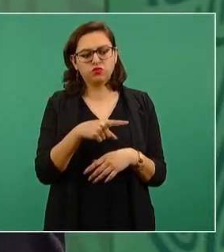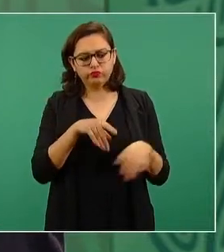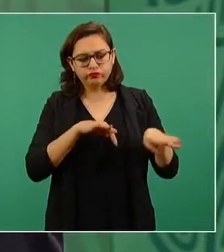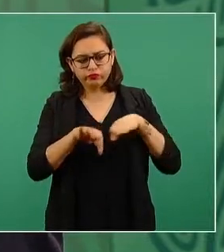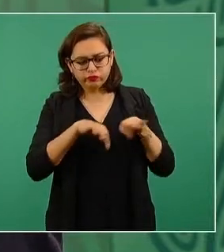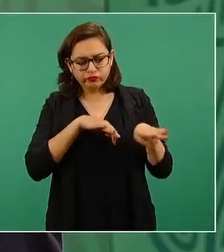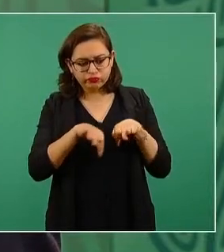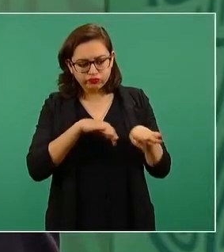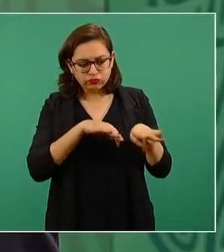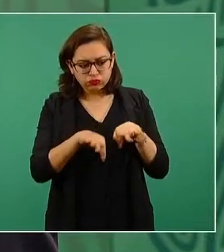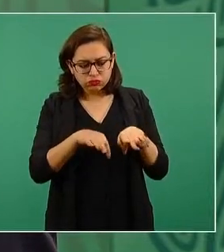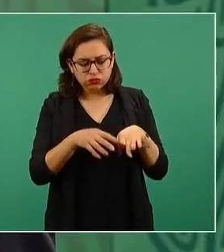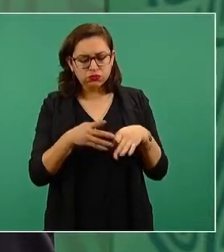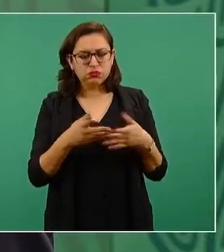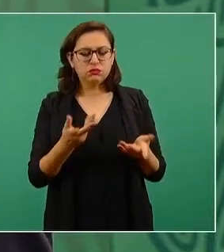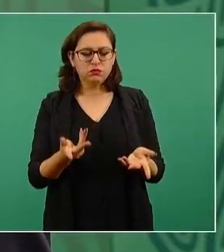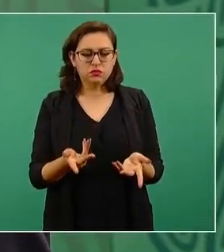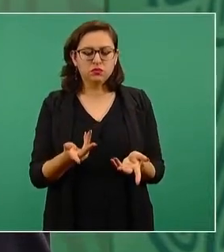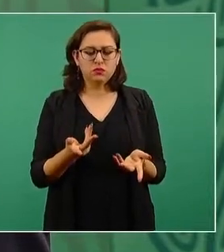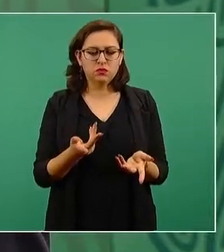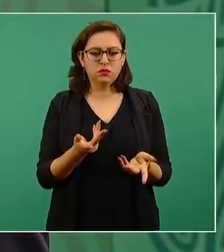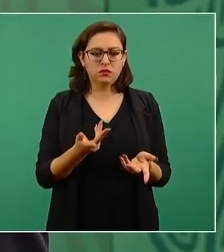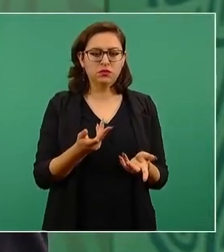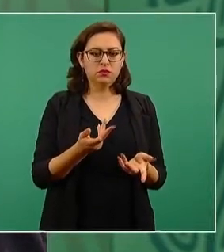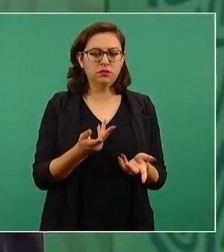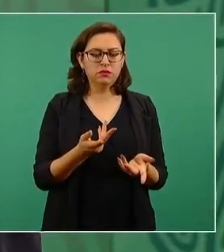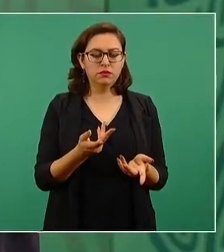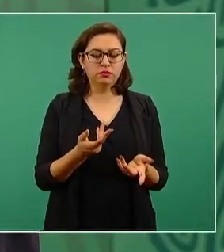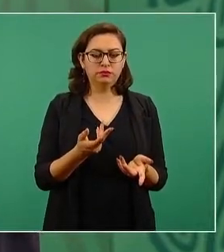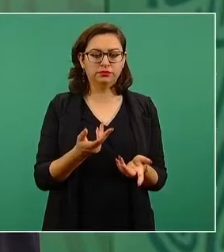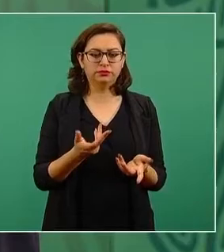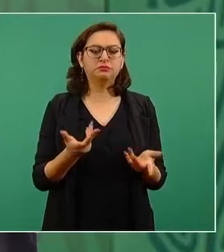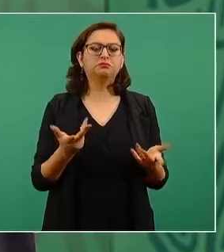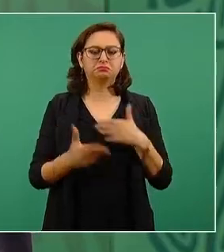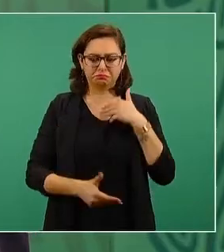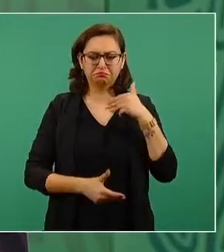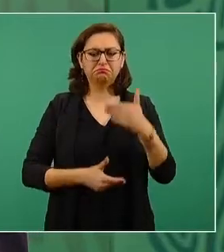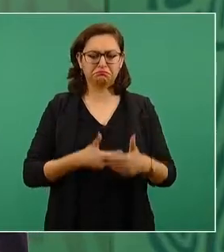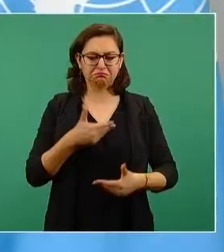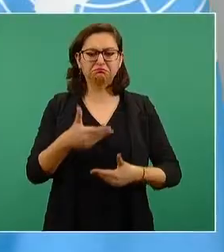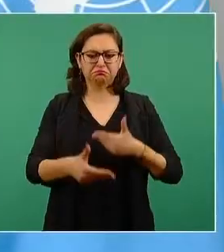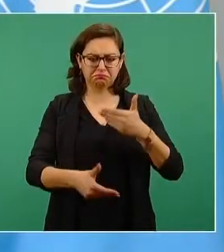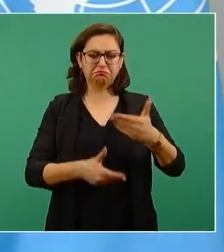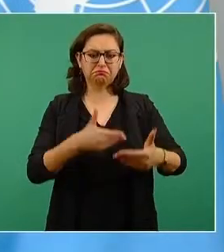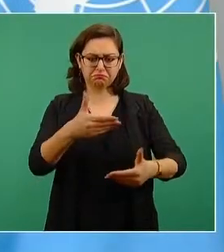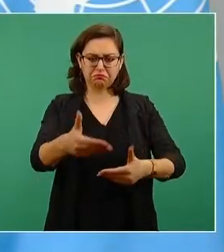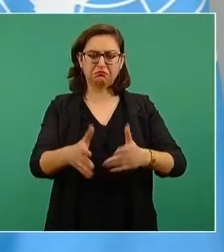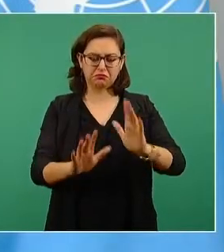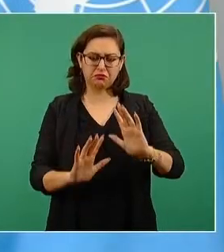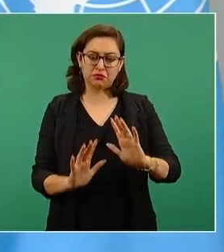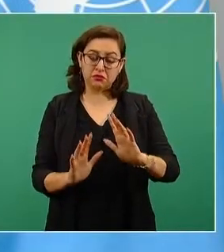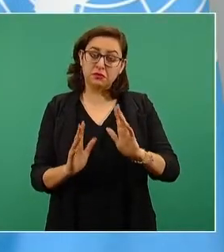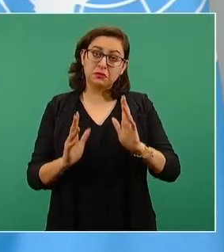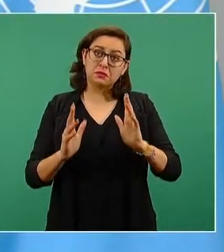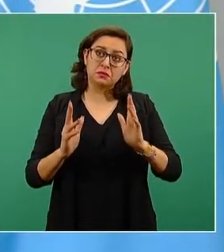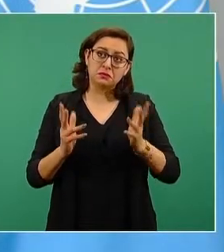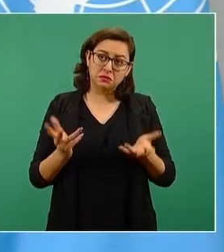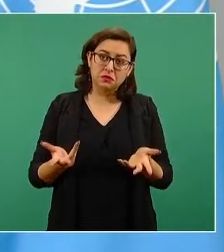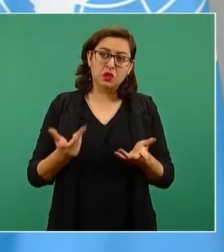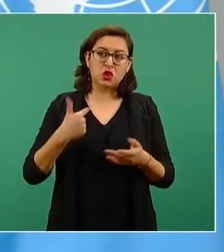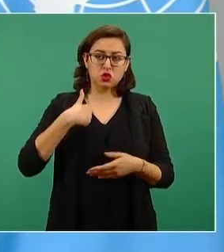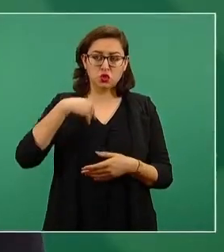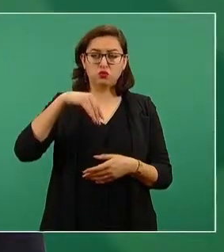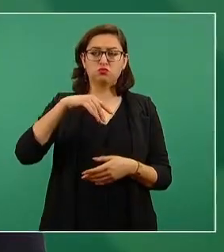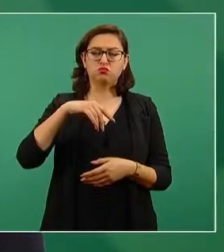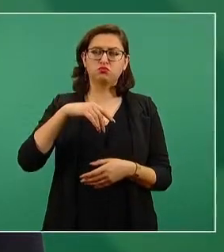ejerciendo la profesión. Se ha avanzado en eso, como en otras cosas. Entonces, vamos